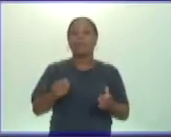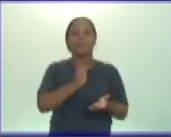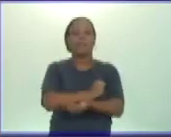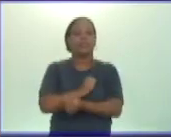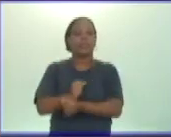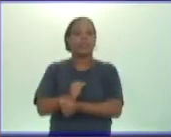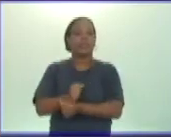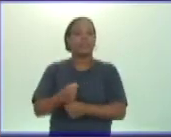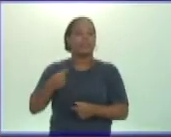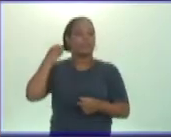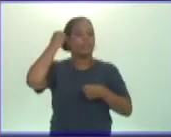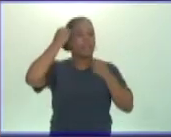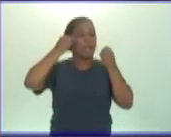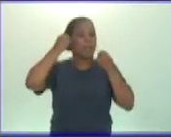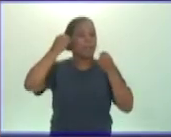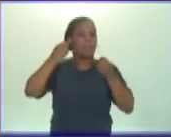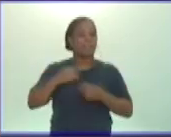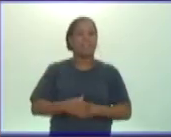Te dejamos pensando.